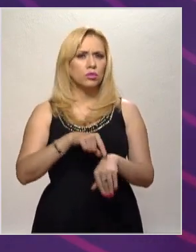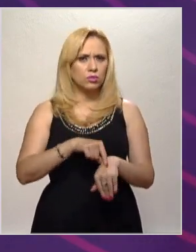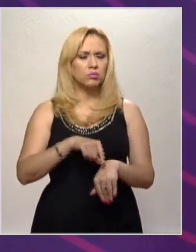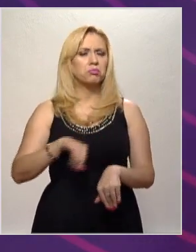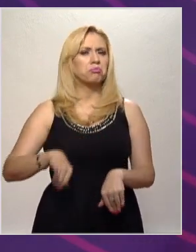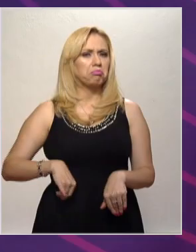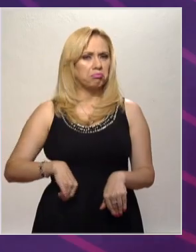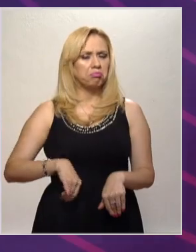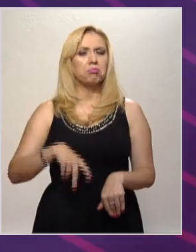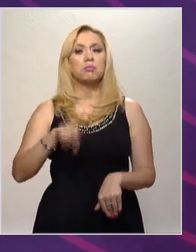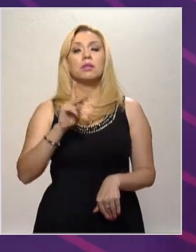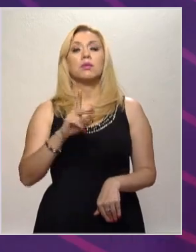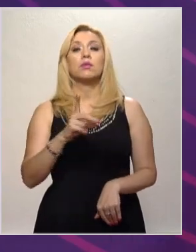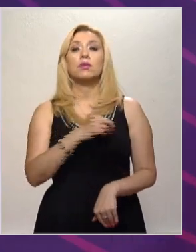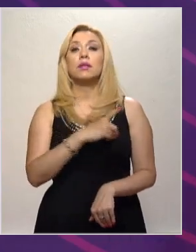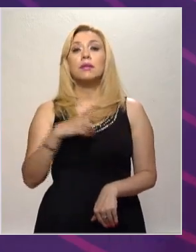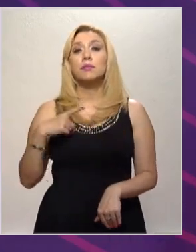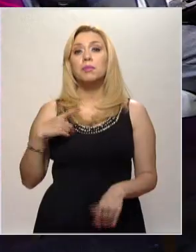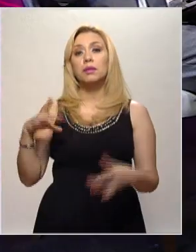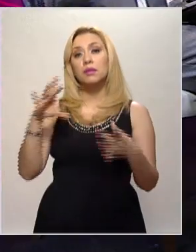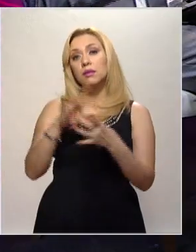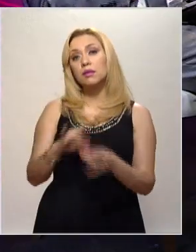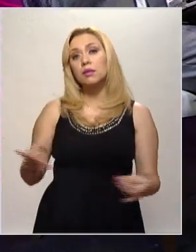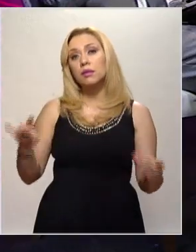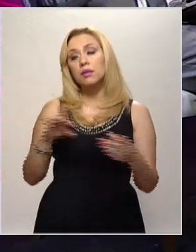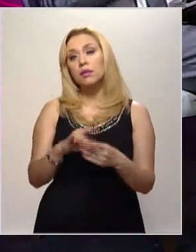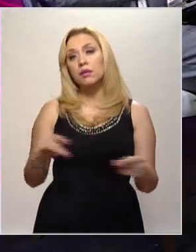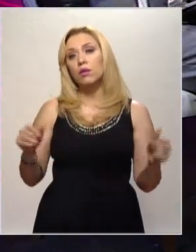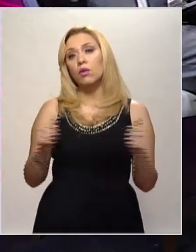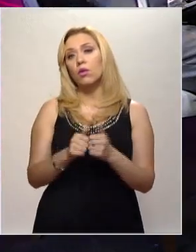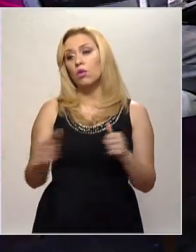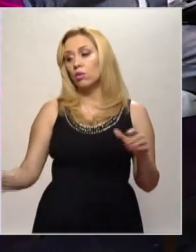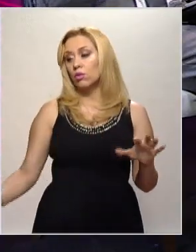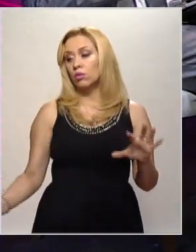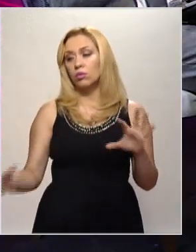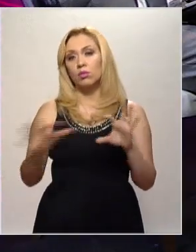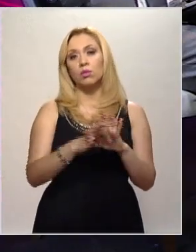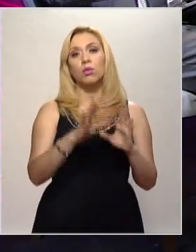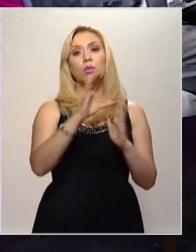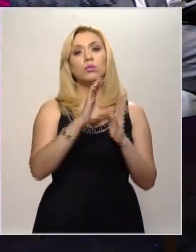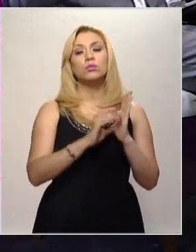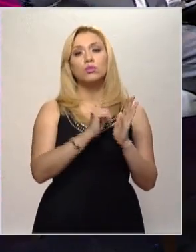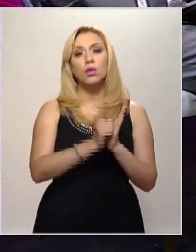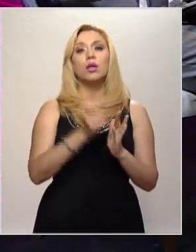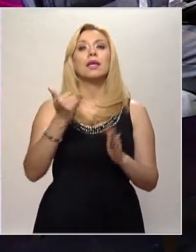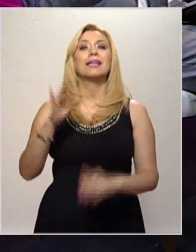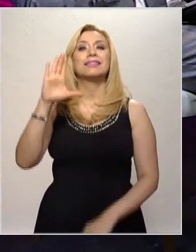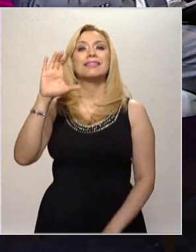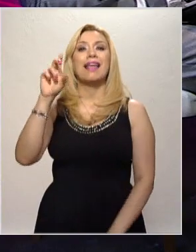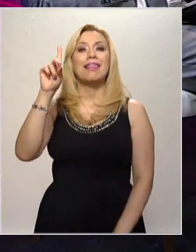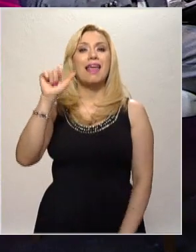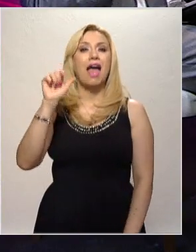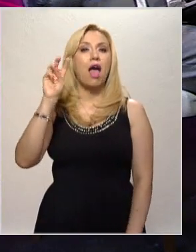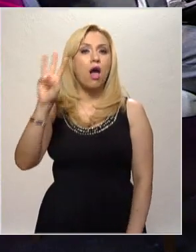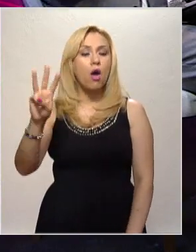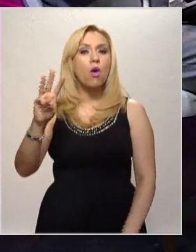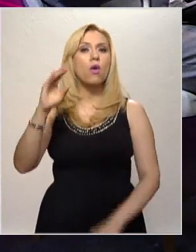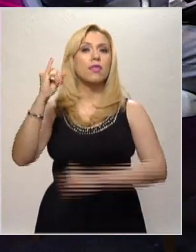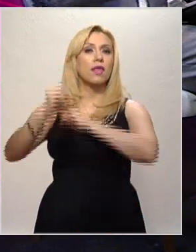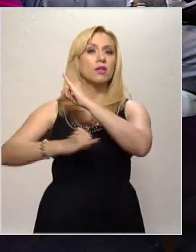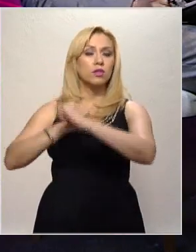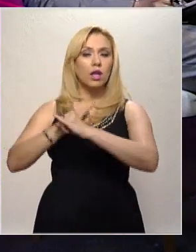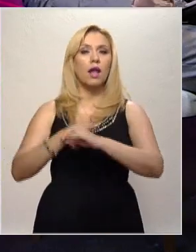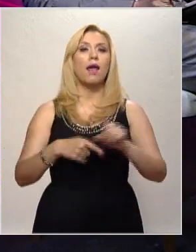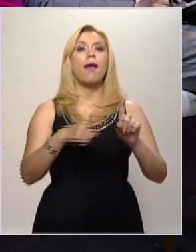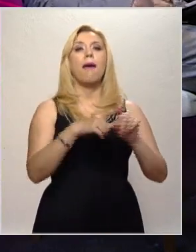interesantes, tiene que ser interpretada conforme a la Constitución, conforme a la Convención CEDAW, conforme a la Belém do Pará, conforme